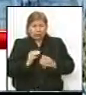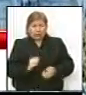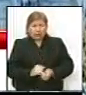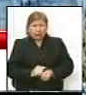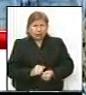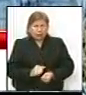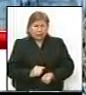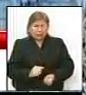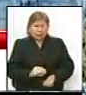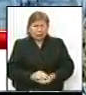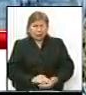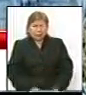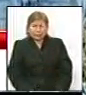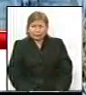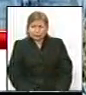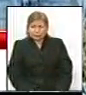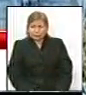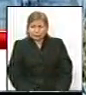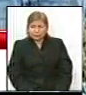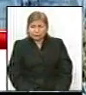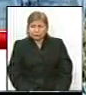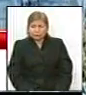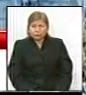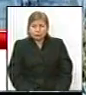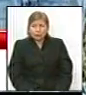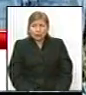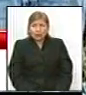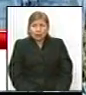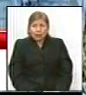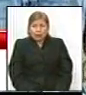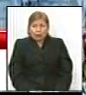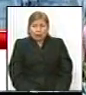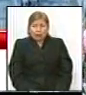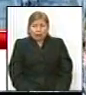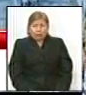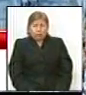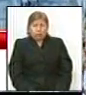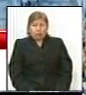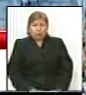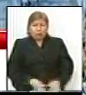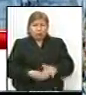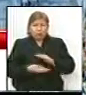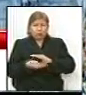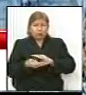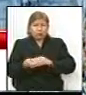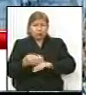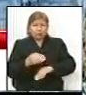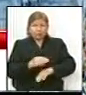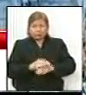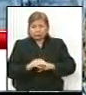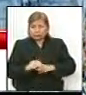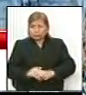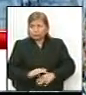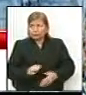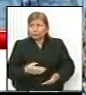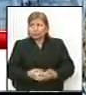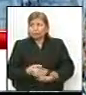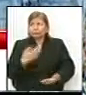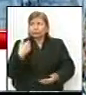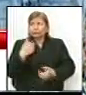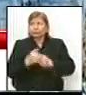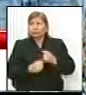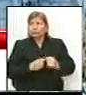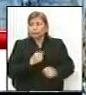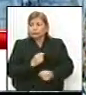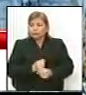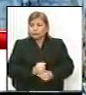eso, acá en nuestro país estamos viviendo en la corrupción totalmente. Por esa misma razón, el año pasado que hemos